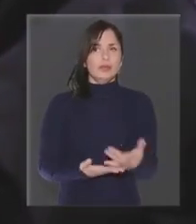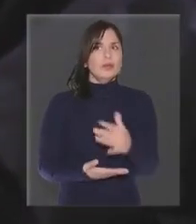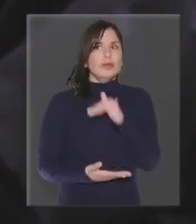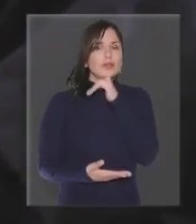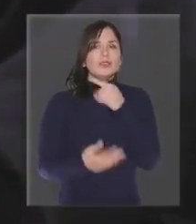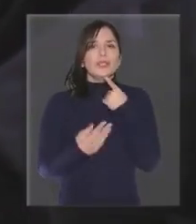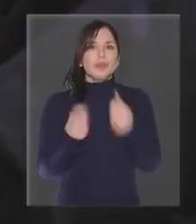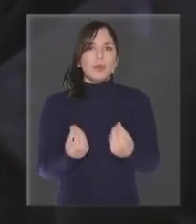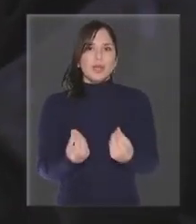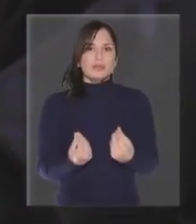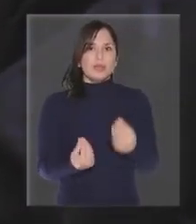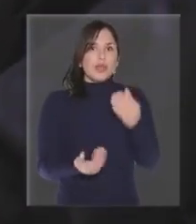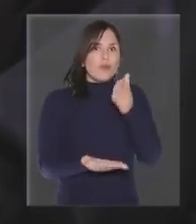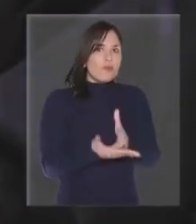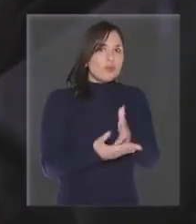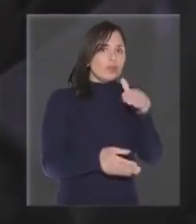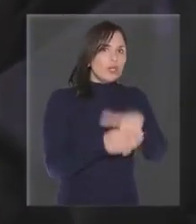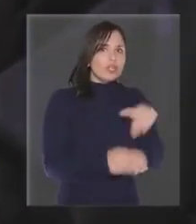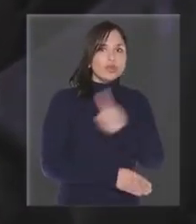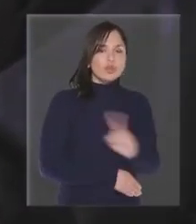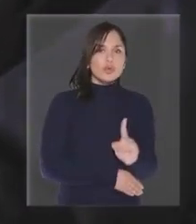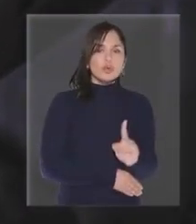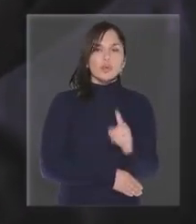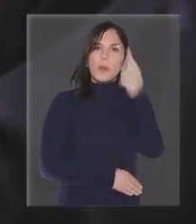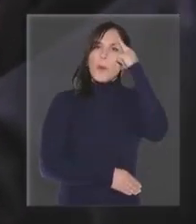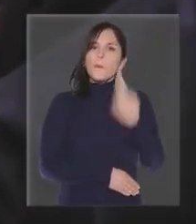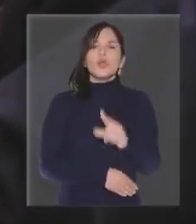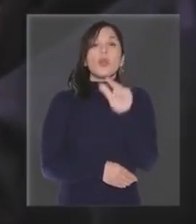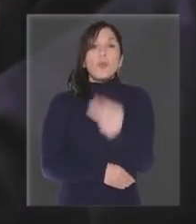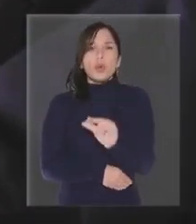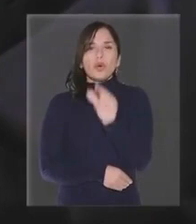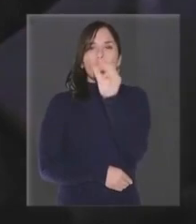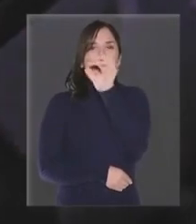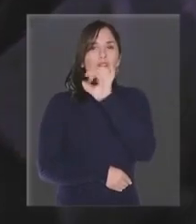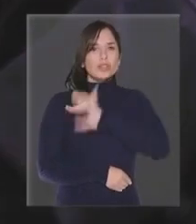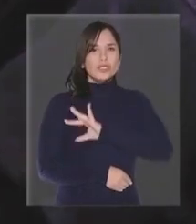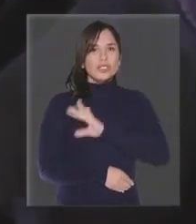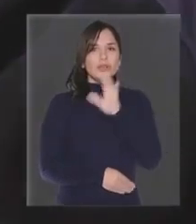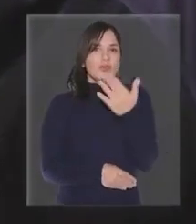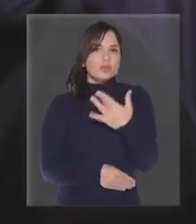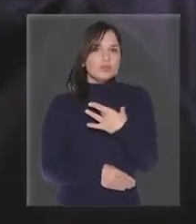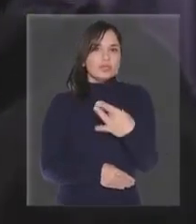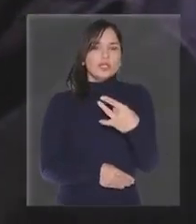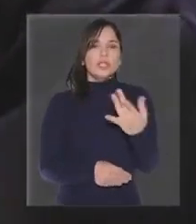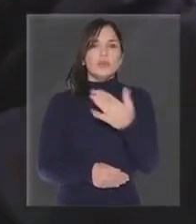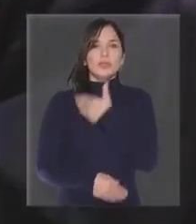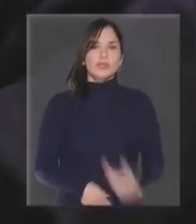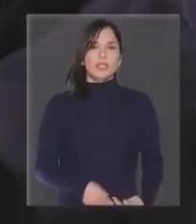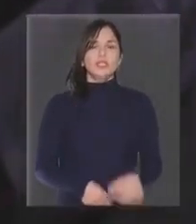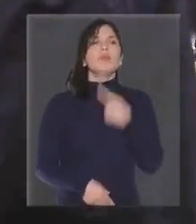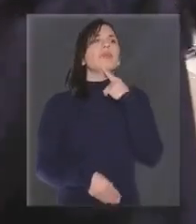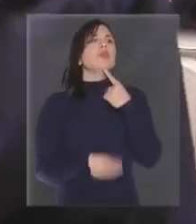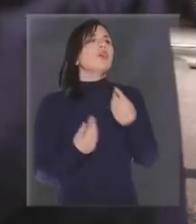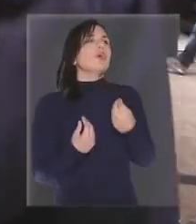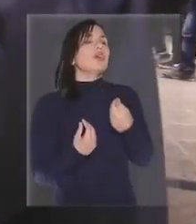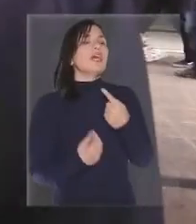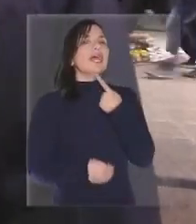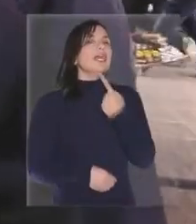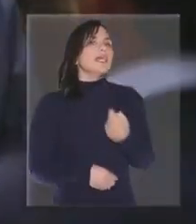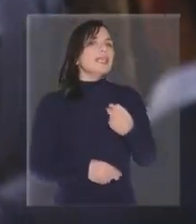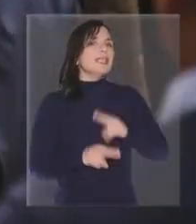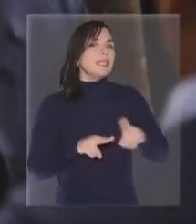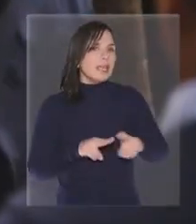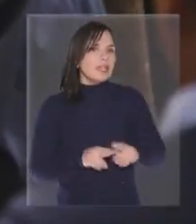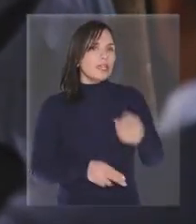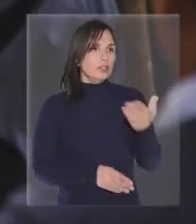ser obligatorio, pero con muy poco del universo completo de los votantes. ¿Pero qué harías tú? Yo como no votante, ¿qué no, es lo que he hecho de menos? Sí, pero ¿qué